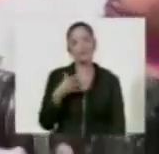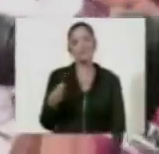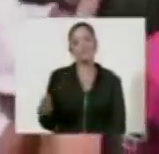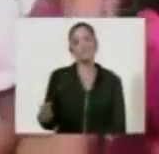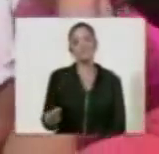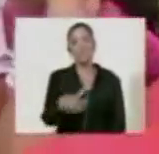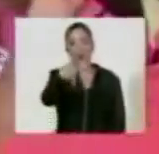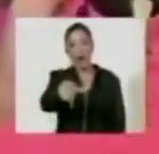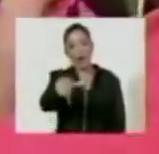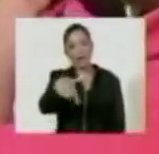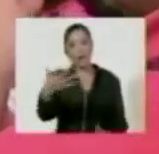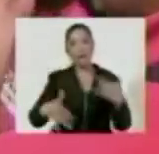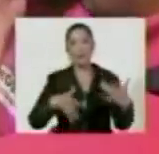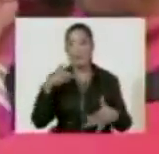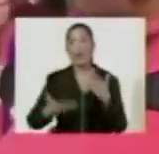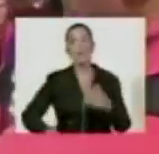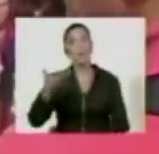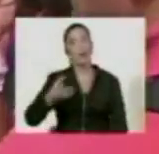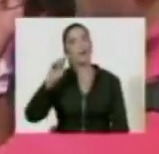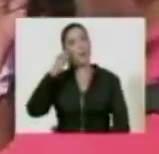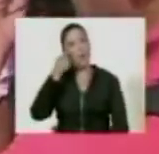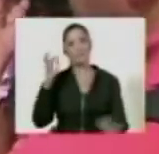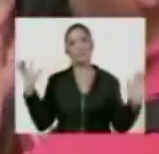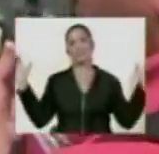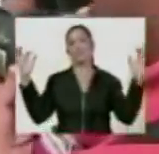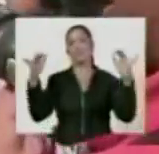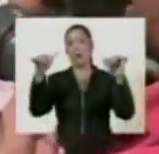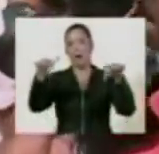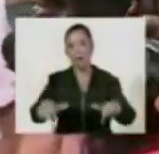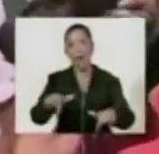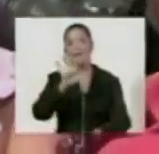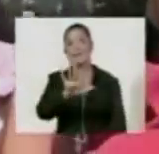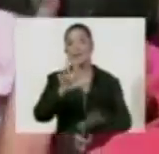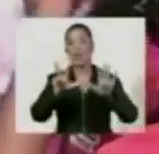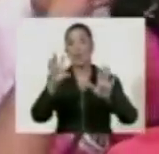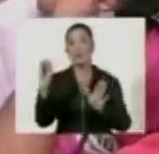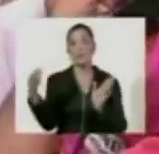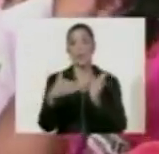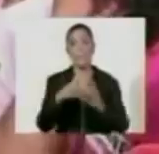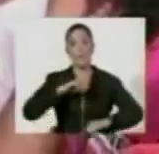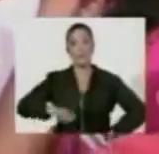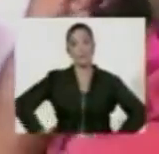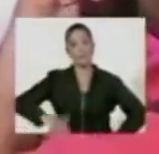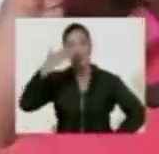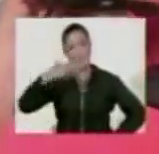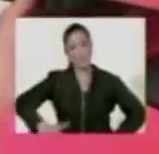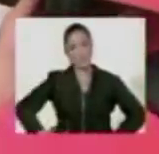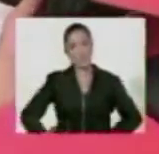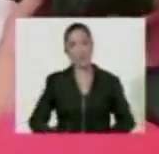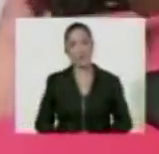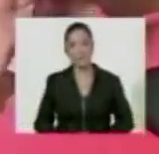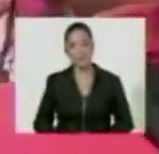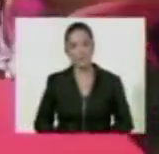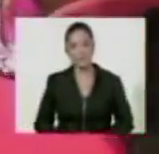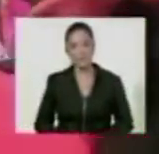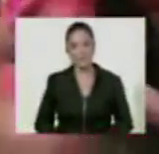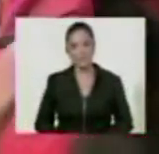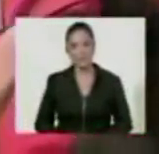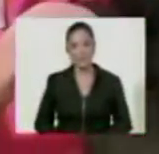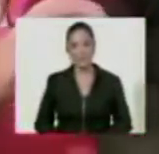importante evento que, recordemos, congrega a más de 580.000 efectivos de las Fuerzas Armadas Nacional